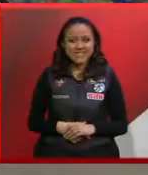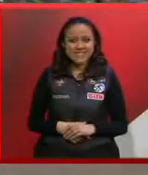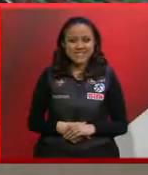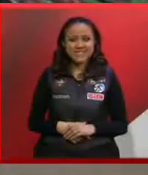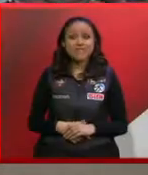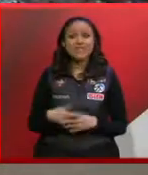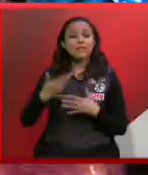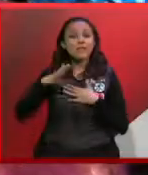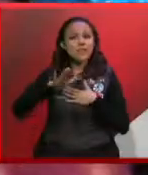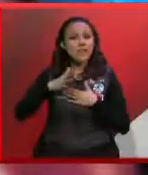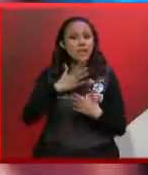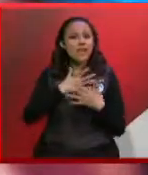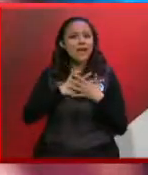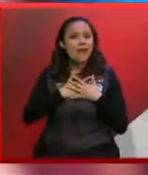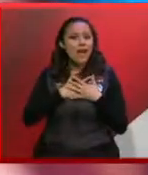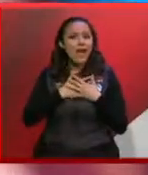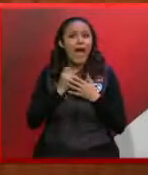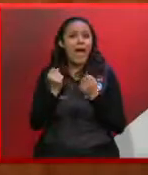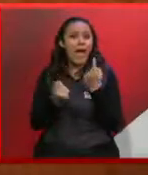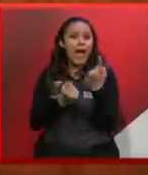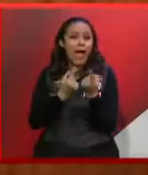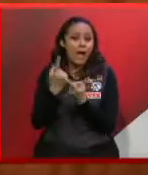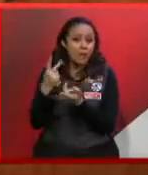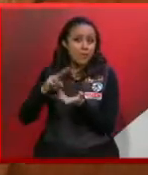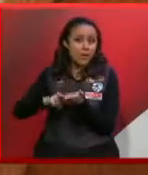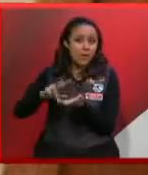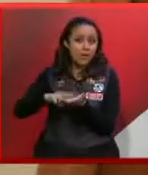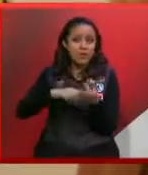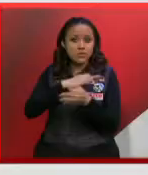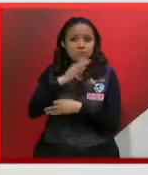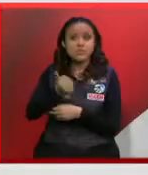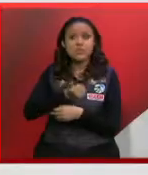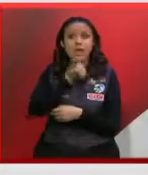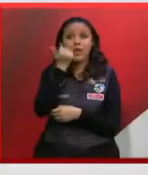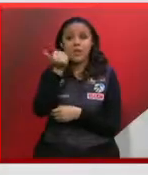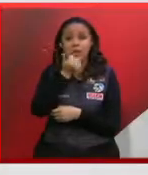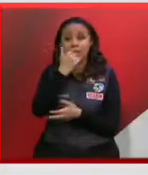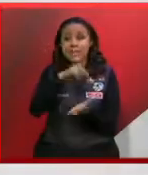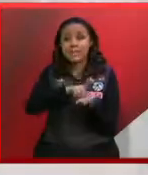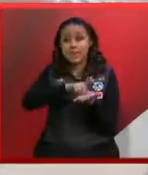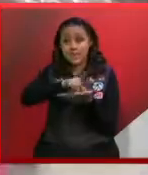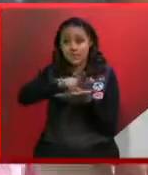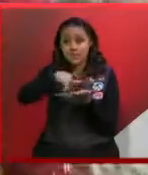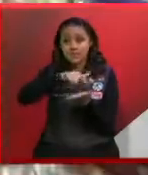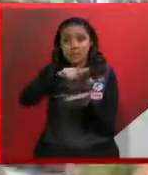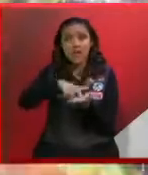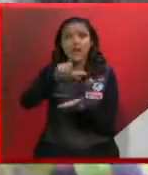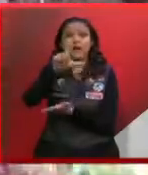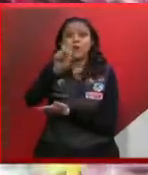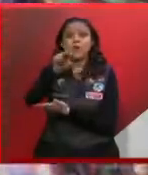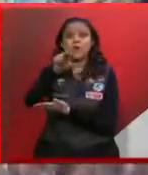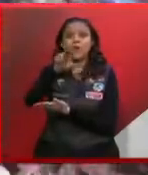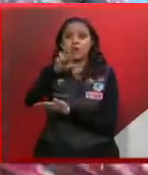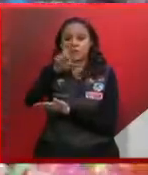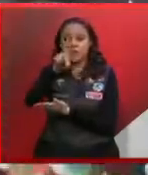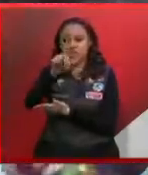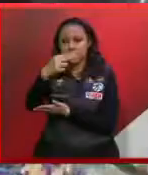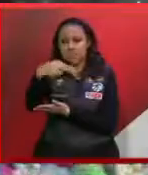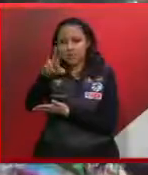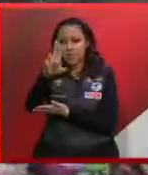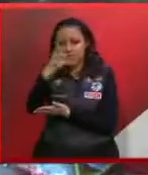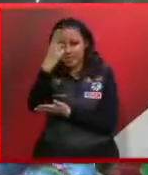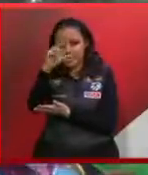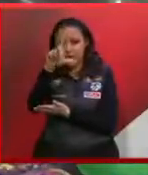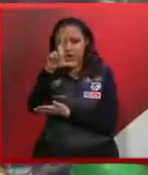El compromiso y el amor son algunos de los valores fomentados en los estudiantes de Derecho de la Universidad de Londres, por lo que contribuir un año más con Juguetón